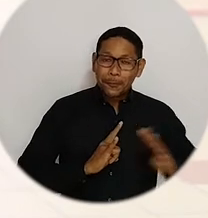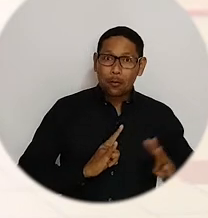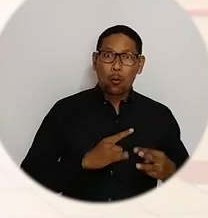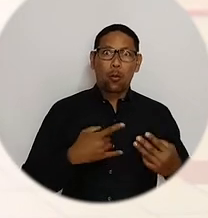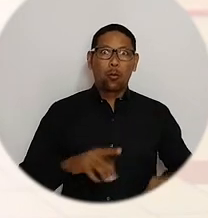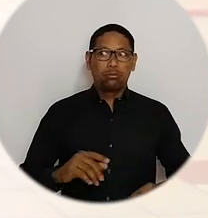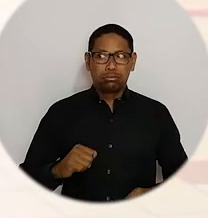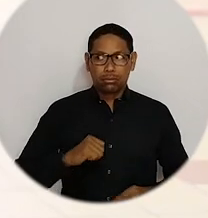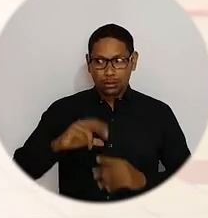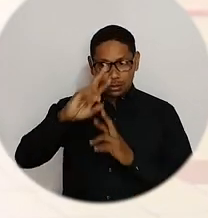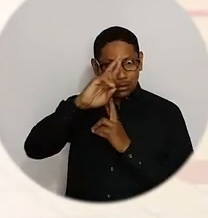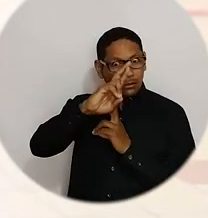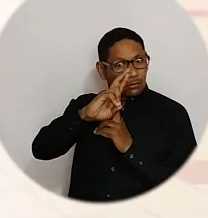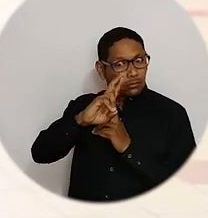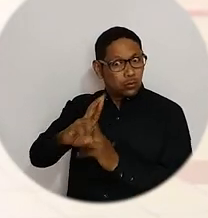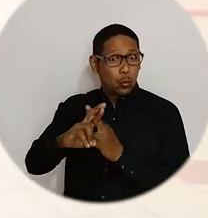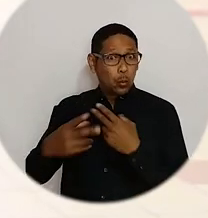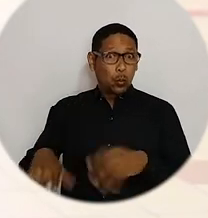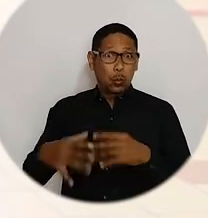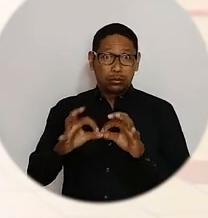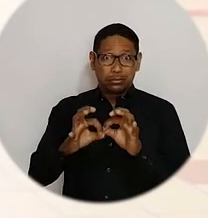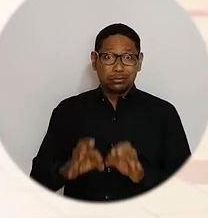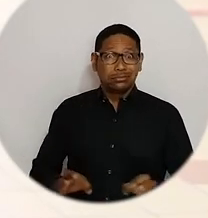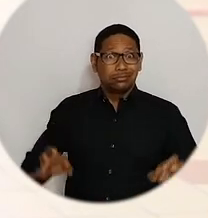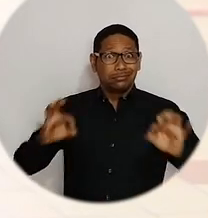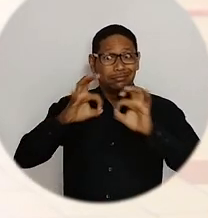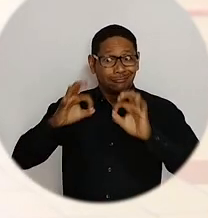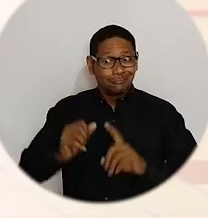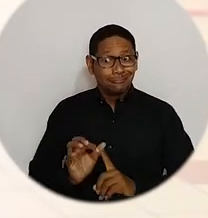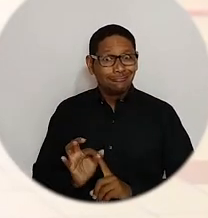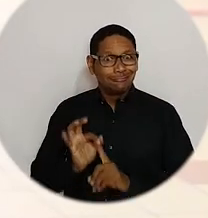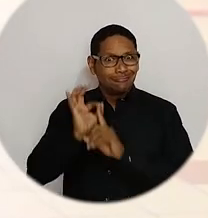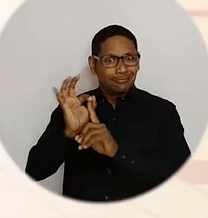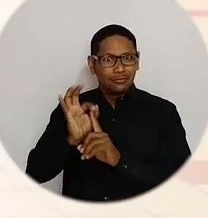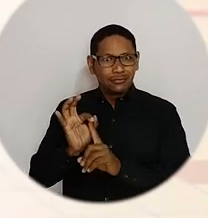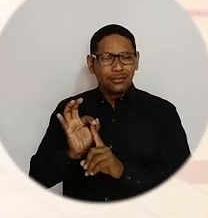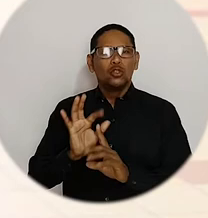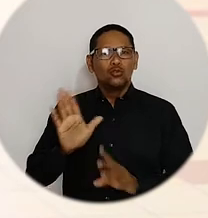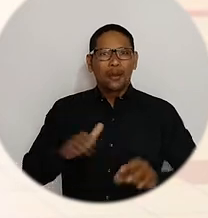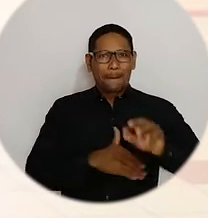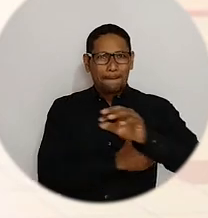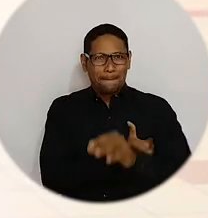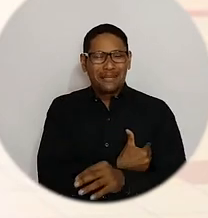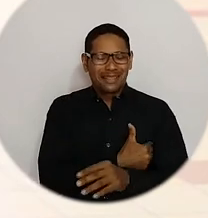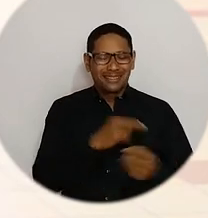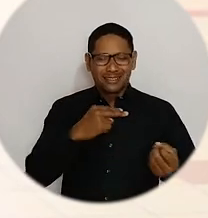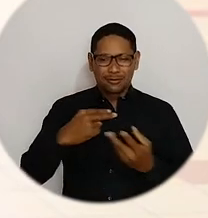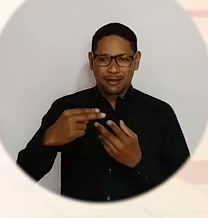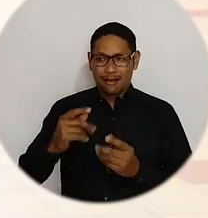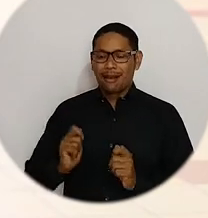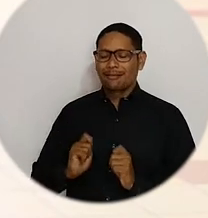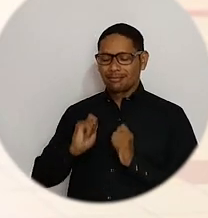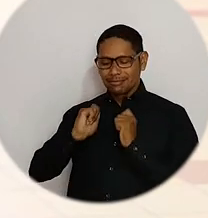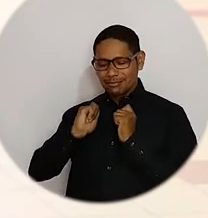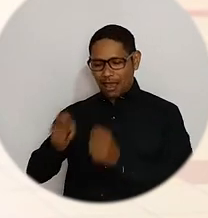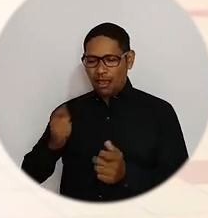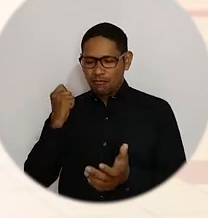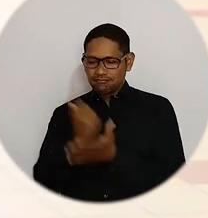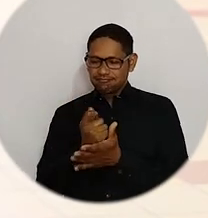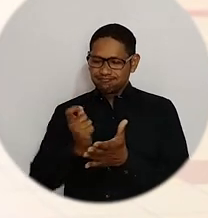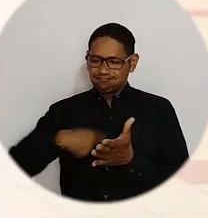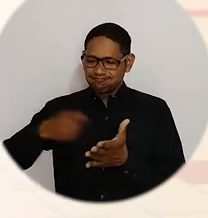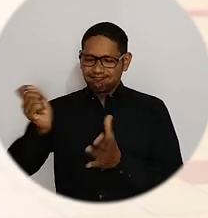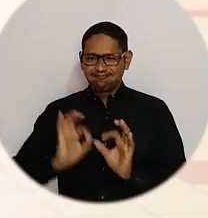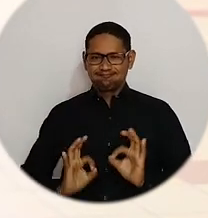Magdalena tiene un reconocimiento muy importante y es por eso que también el Ministerio de Educación